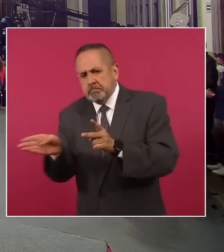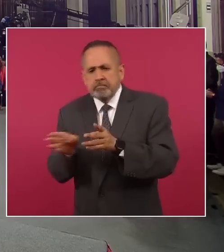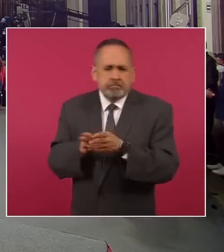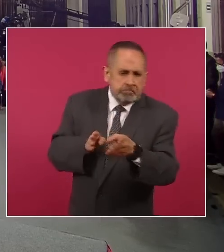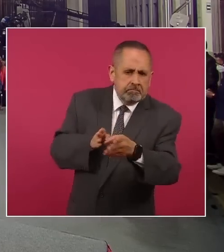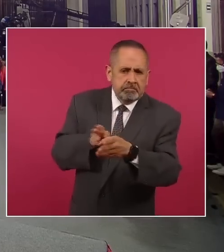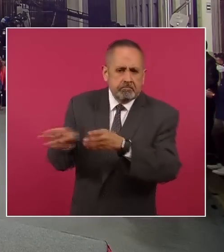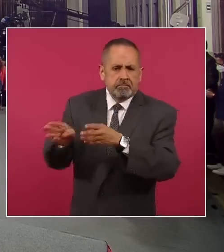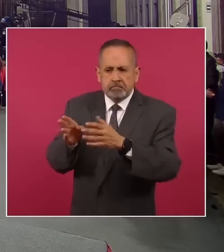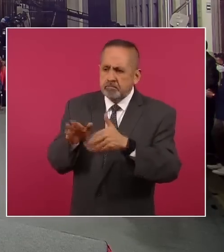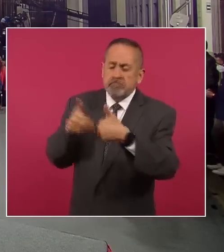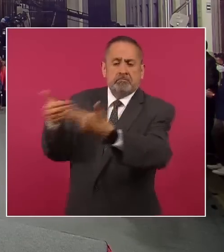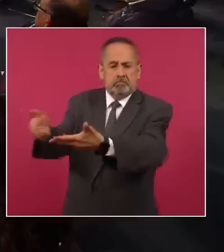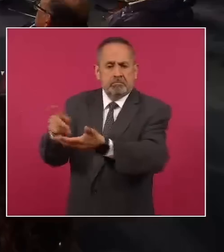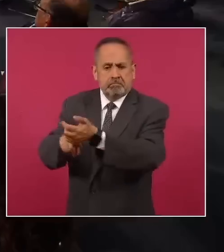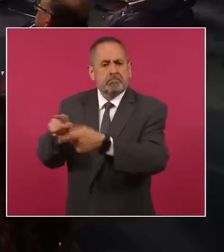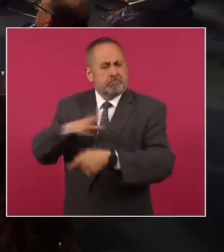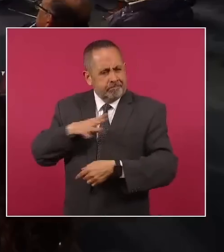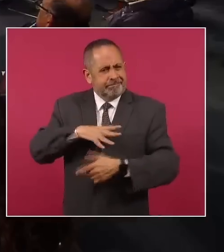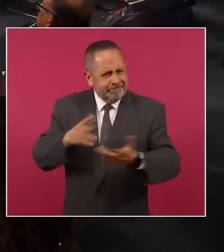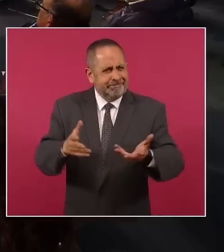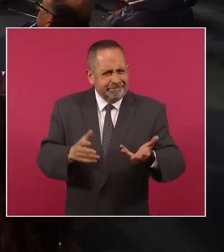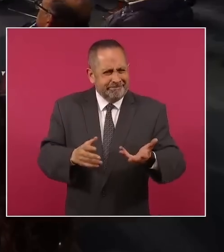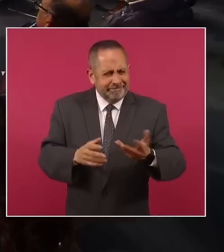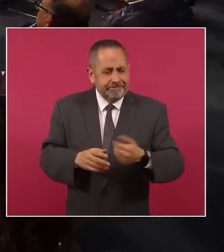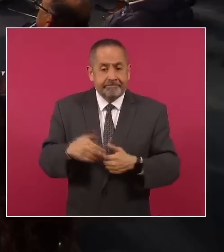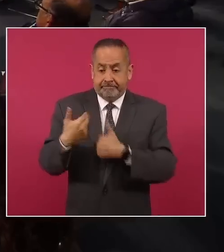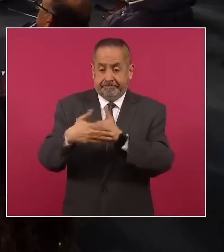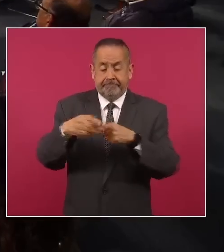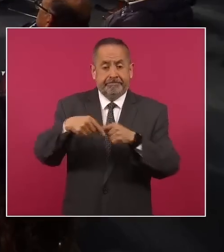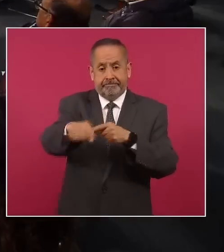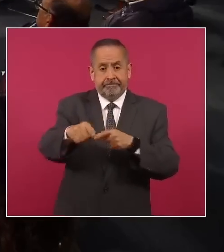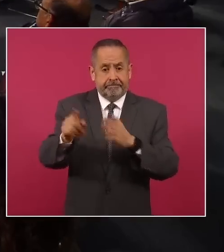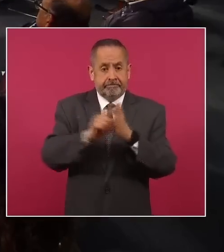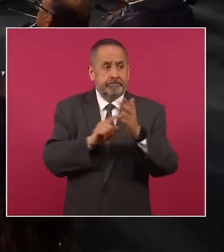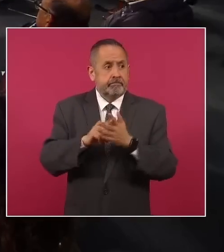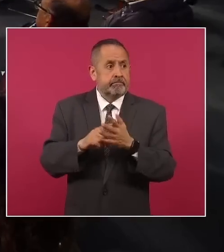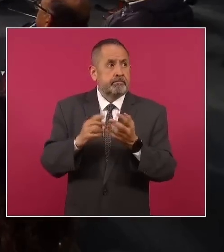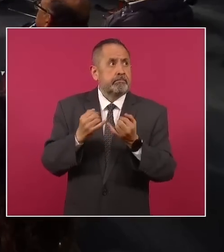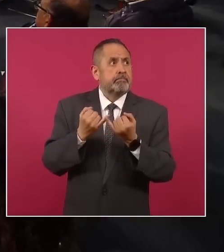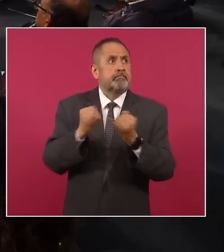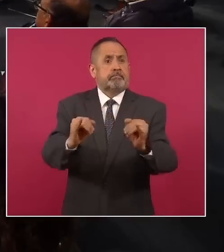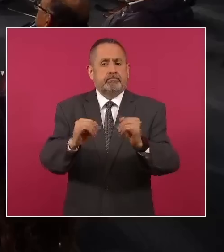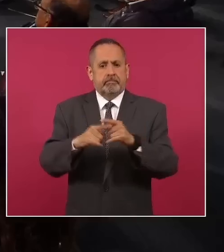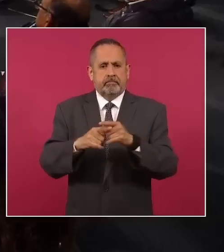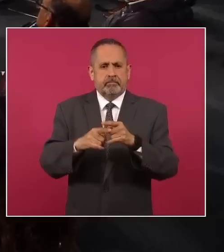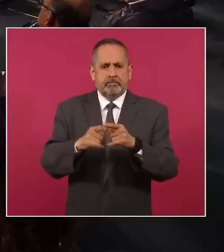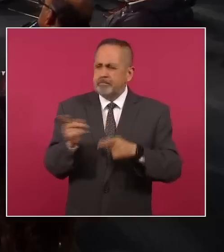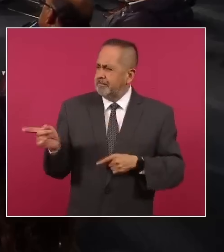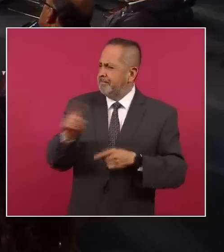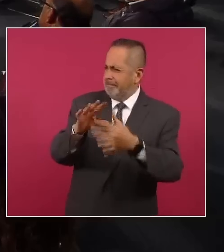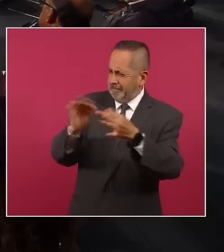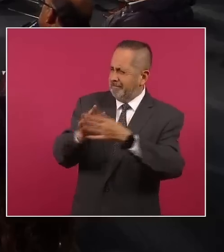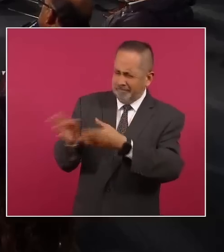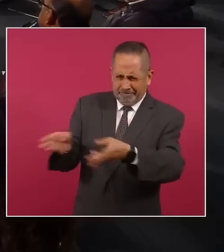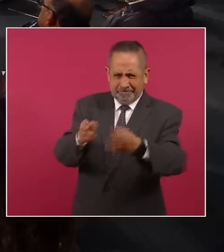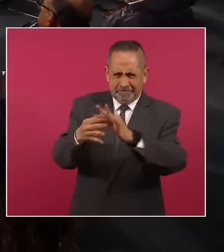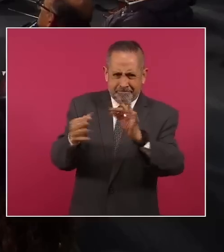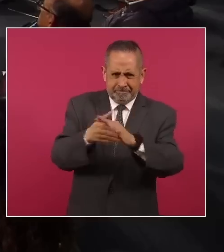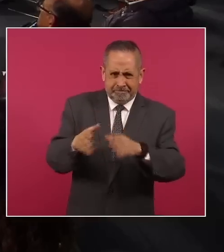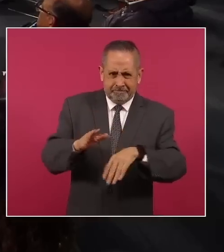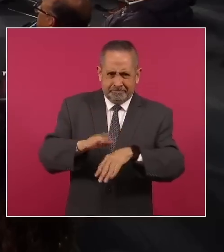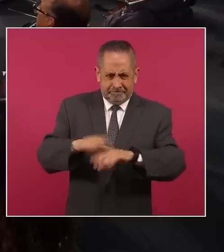Vamos a inaugurar la ampliación de una vía Por qué no lo explica general